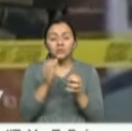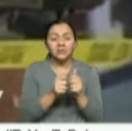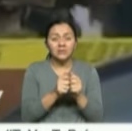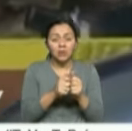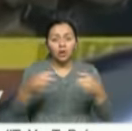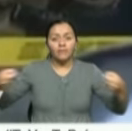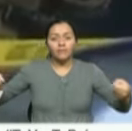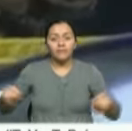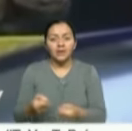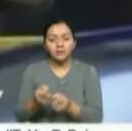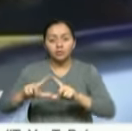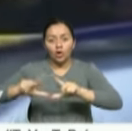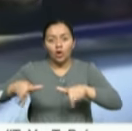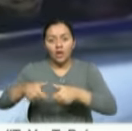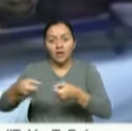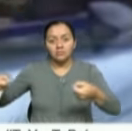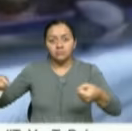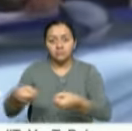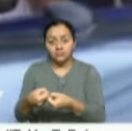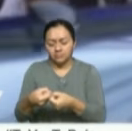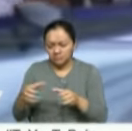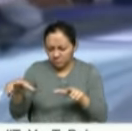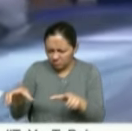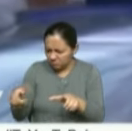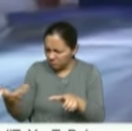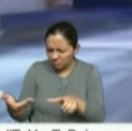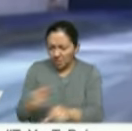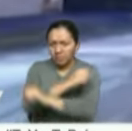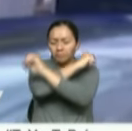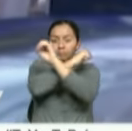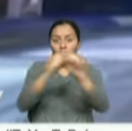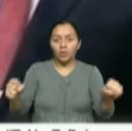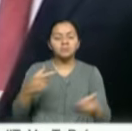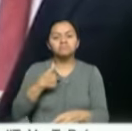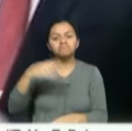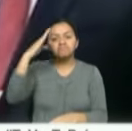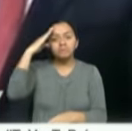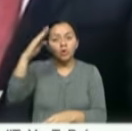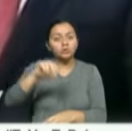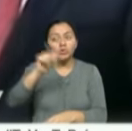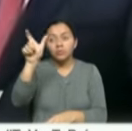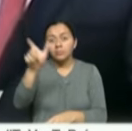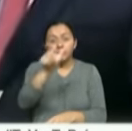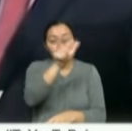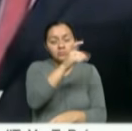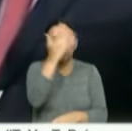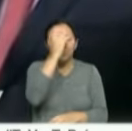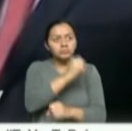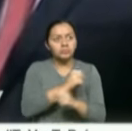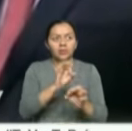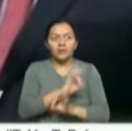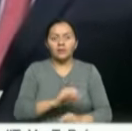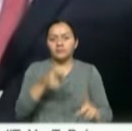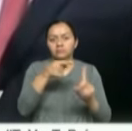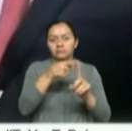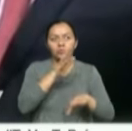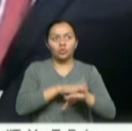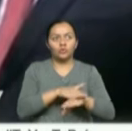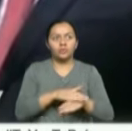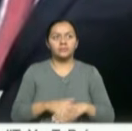explosivos que no estalló en Nueva York. Asimismo, de Blasio ha expresado que la policía no busca ninguna otra persona por las explosiones.